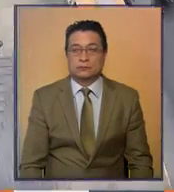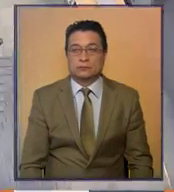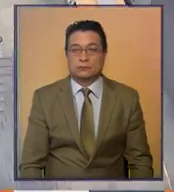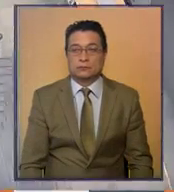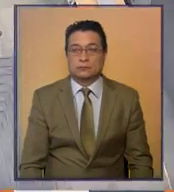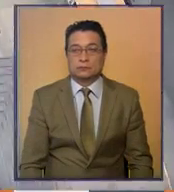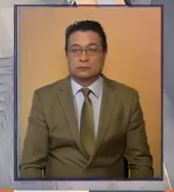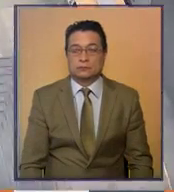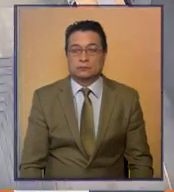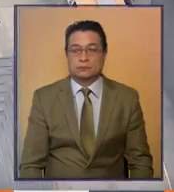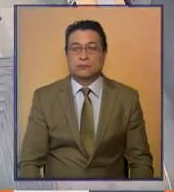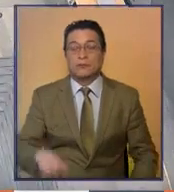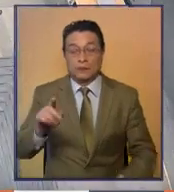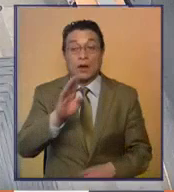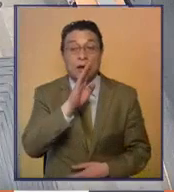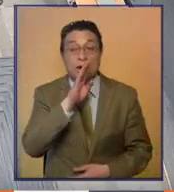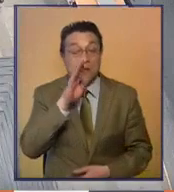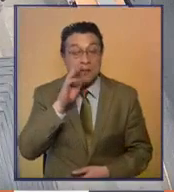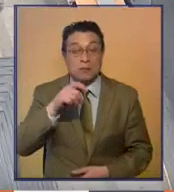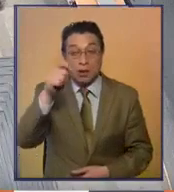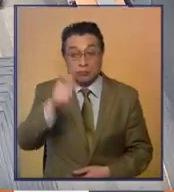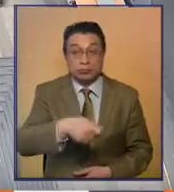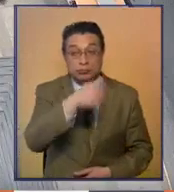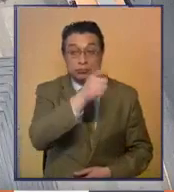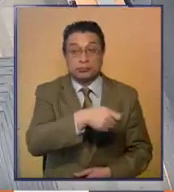Se limpia.